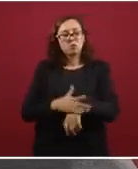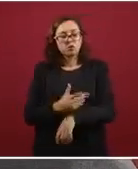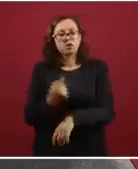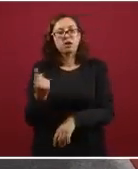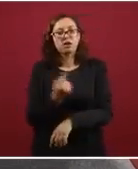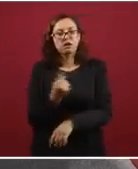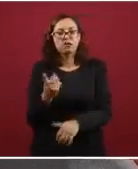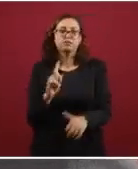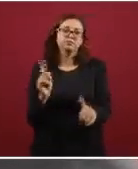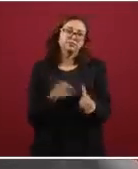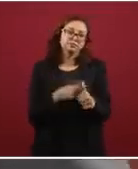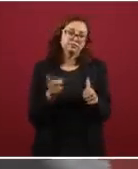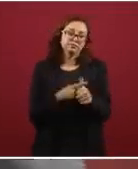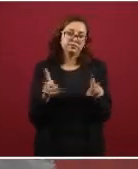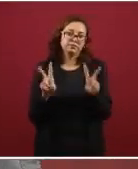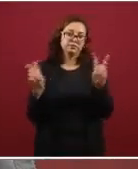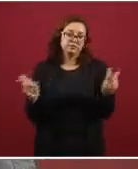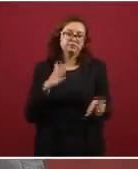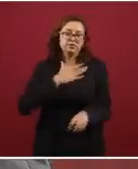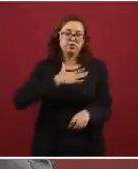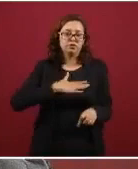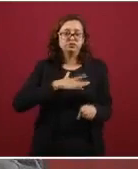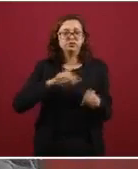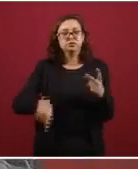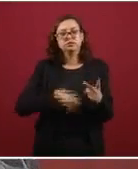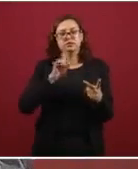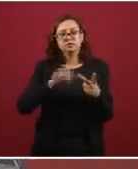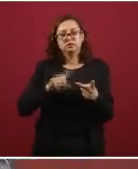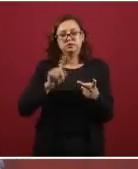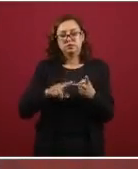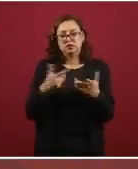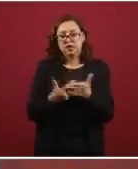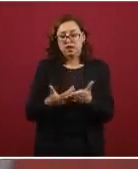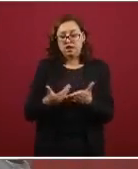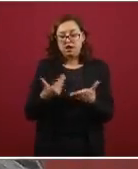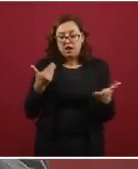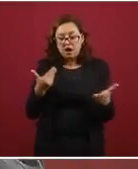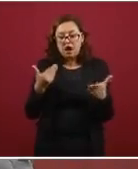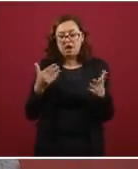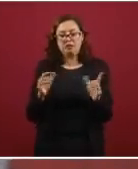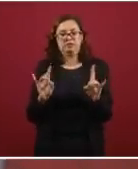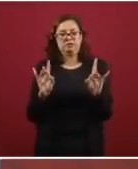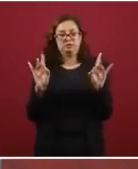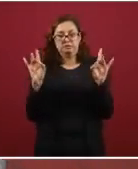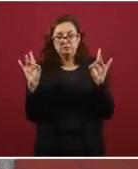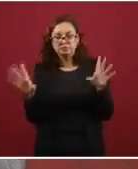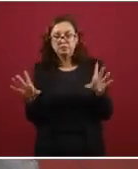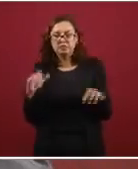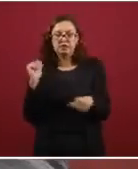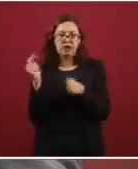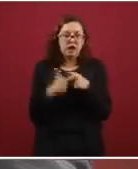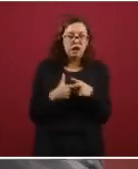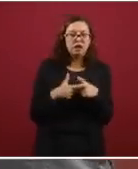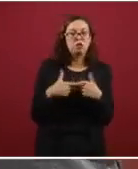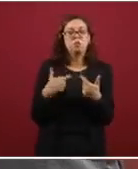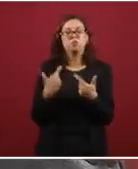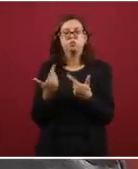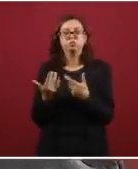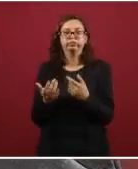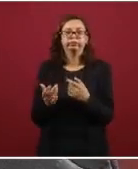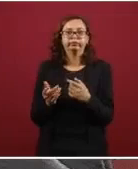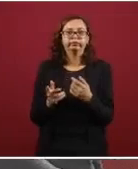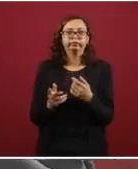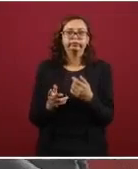lo que ocurrió. Y la otra razón es para prevenir, disuadir que se vuelva a cometer uno de